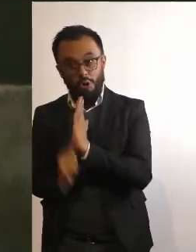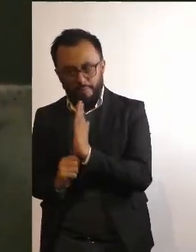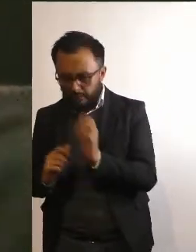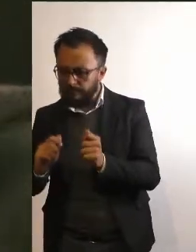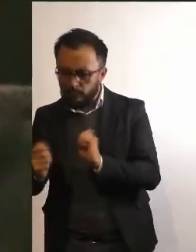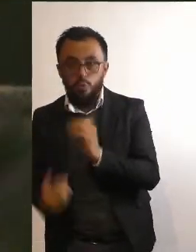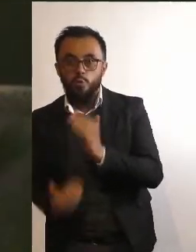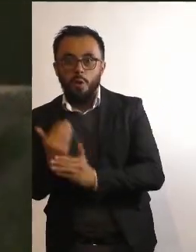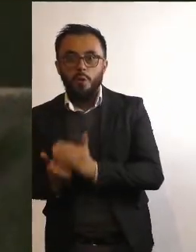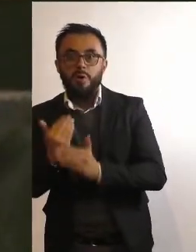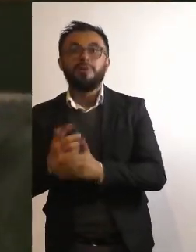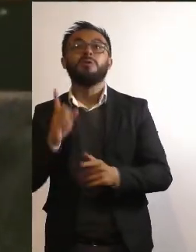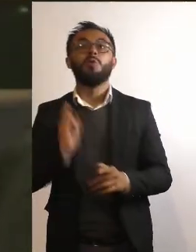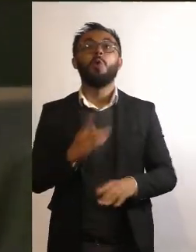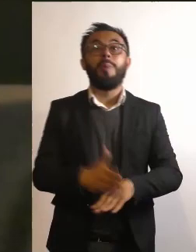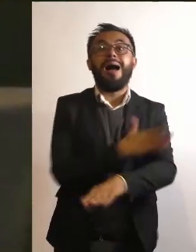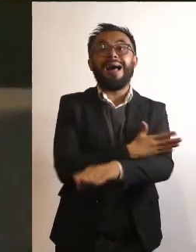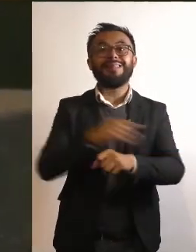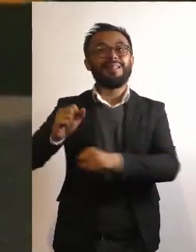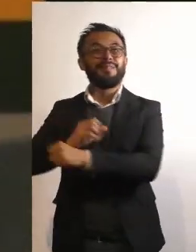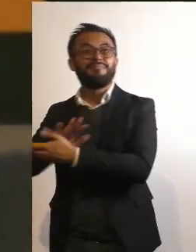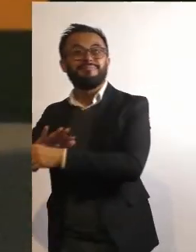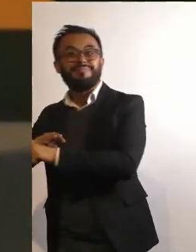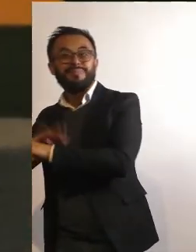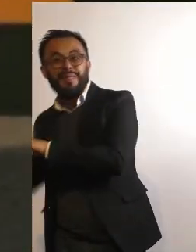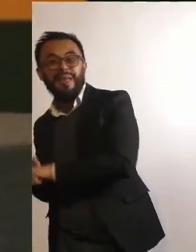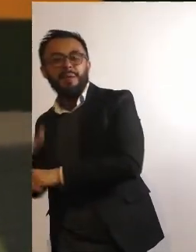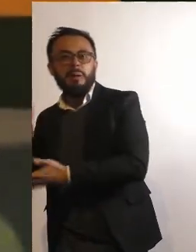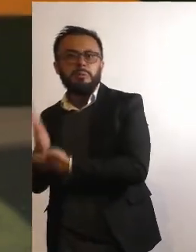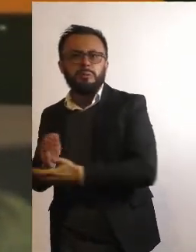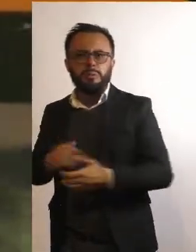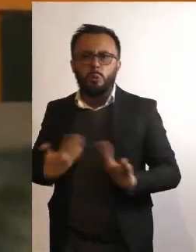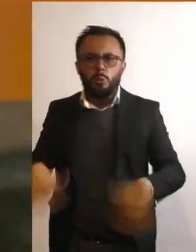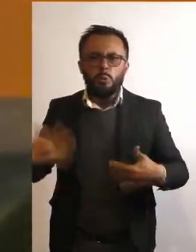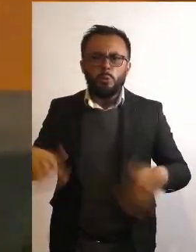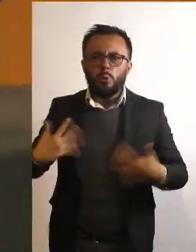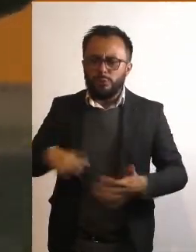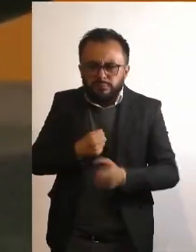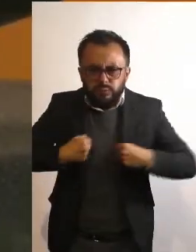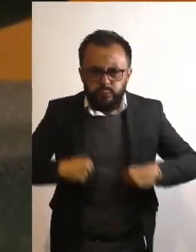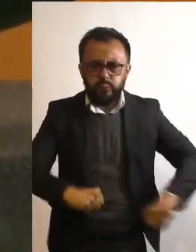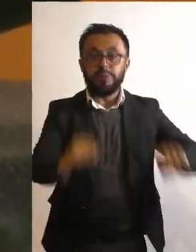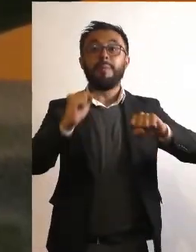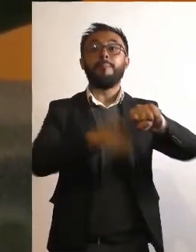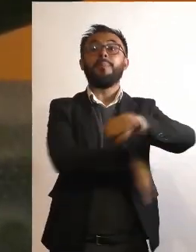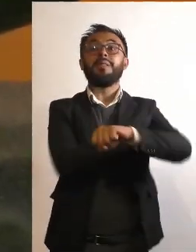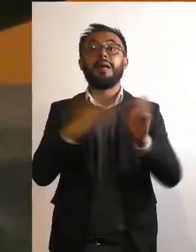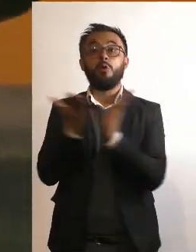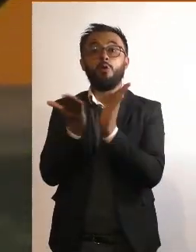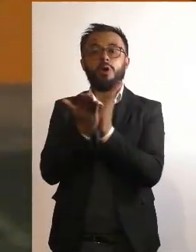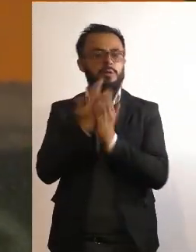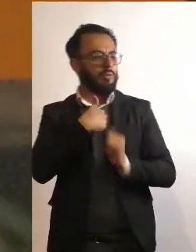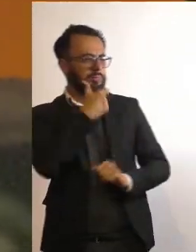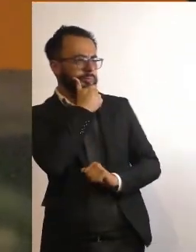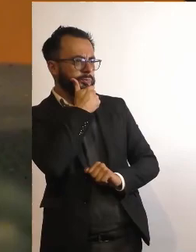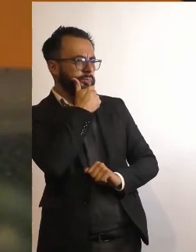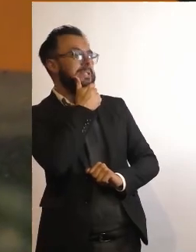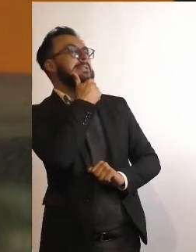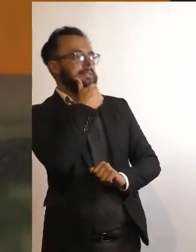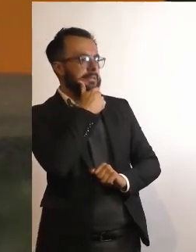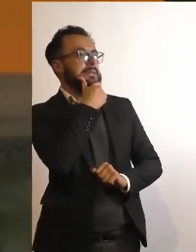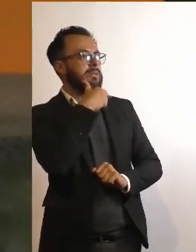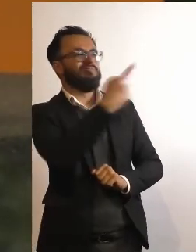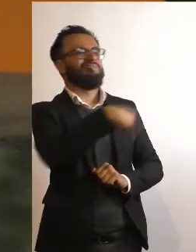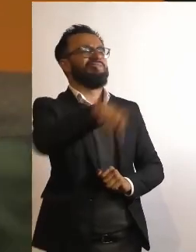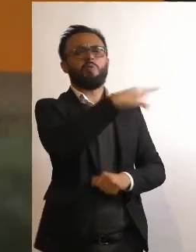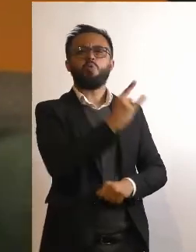en la pandemia, porque el Ministerio de Educación reconoce que hubo muchos aprendizajes para todos durante todo este tiempo, y lo que